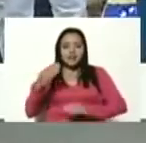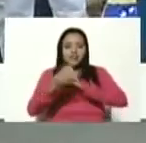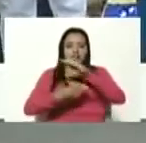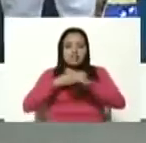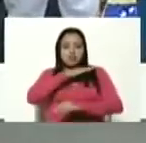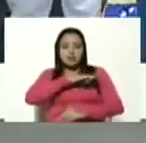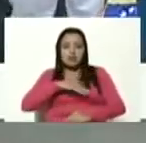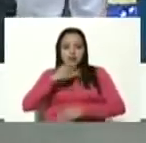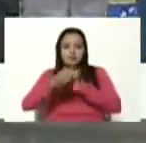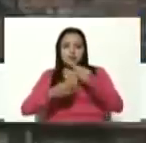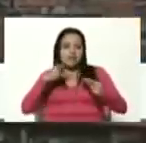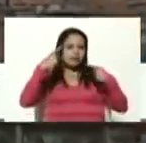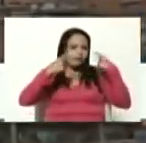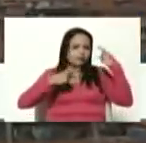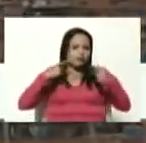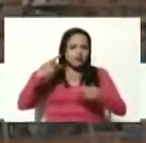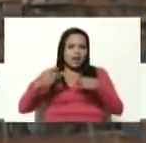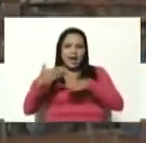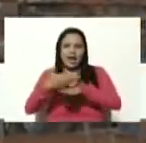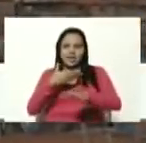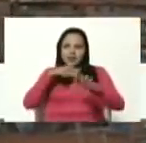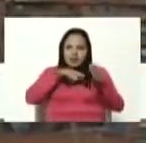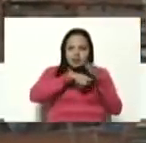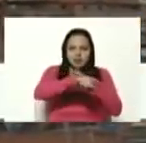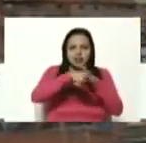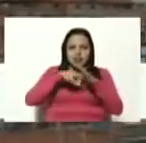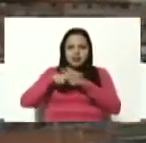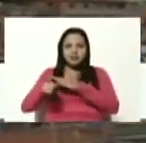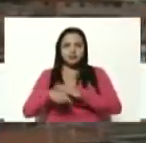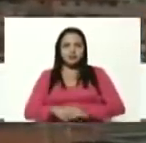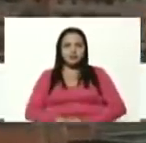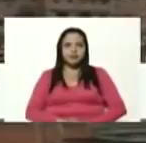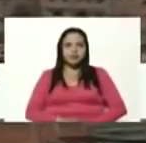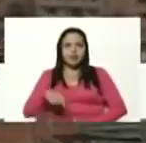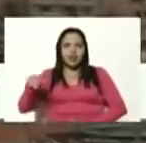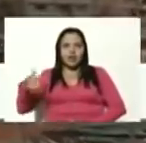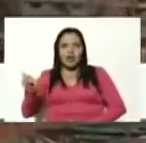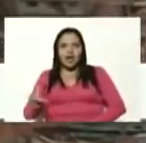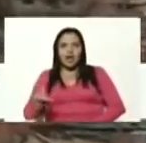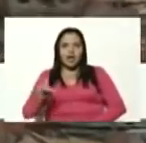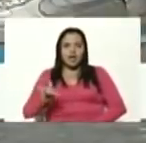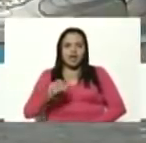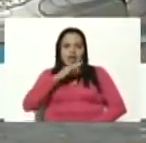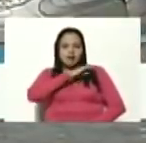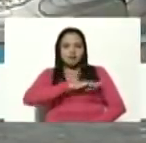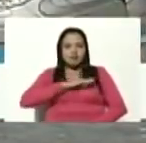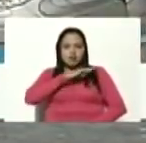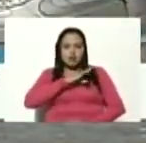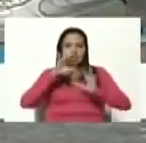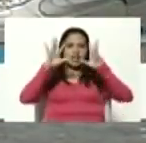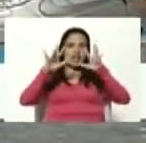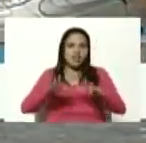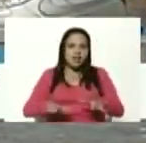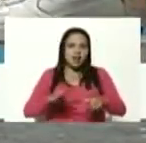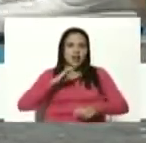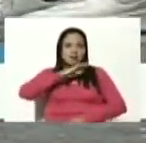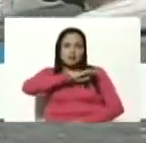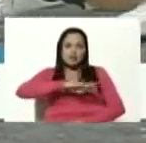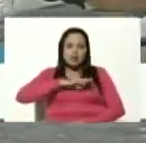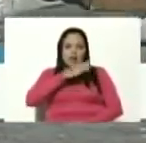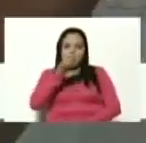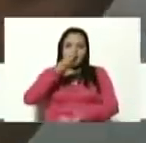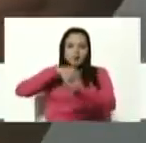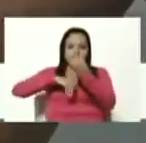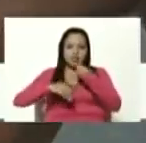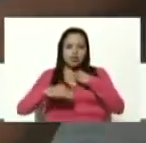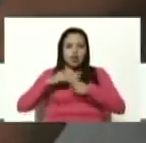acá. Bueno, antes de entrar, presidente, aquí vimos la misión Nevado, la misión Alimentación,